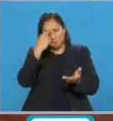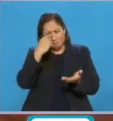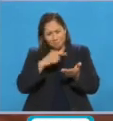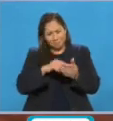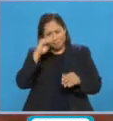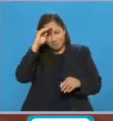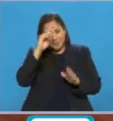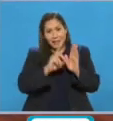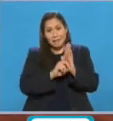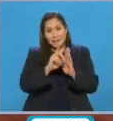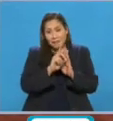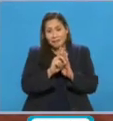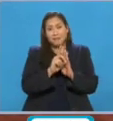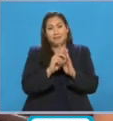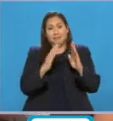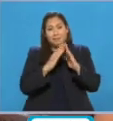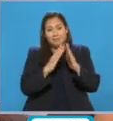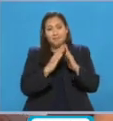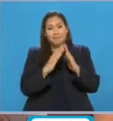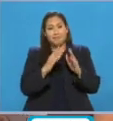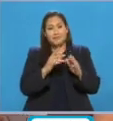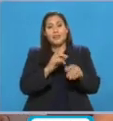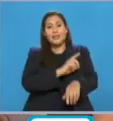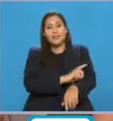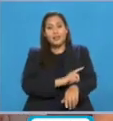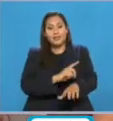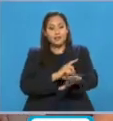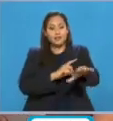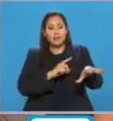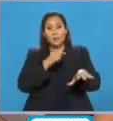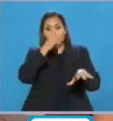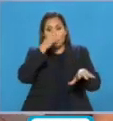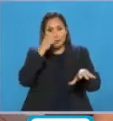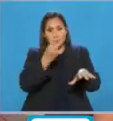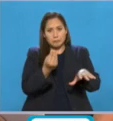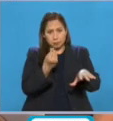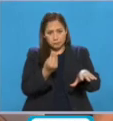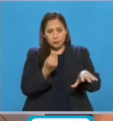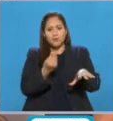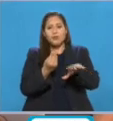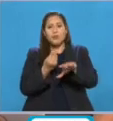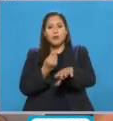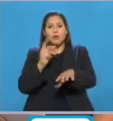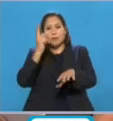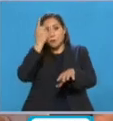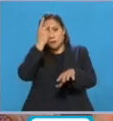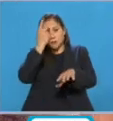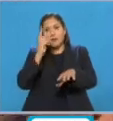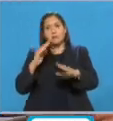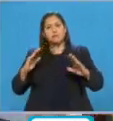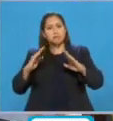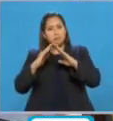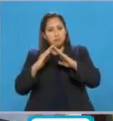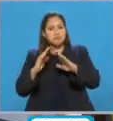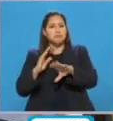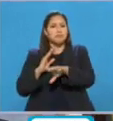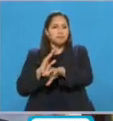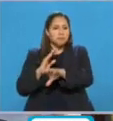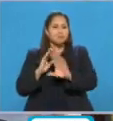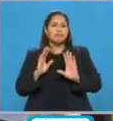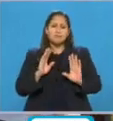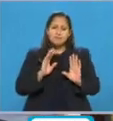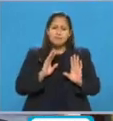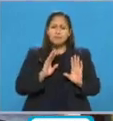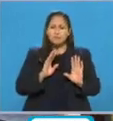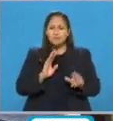creo no sé que si hay suficiente. colonias o delegaciones que es demasiado, como la delegación Benito Juárez o aquí en Polanco, no sé. Tlatelolco, ¿no? Ajá. Los